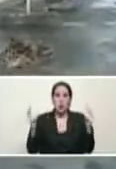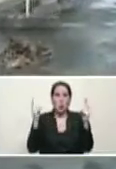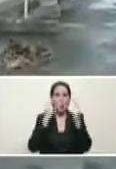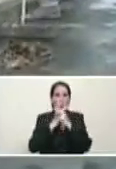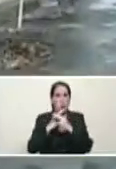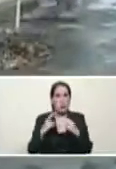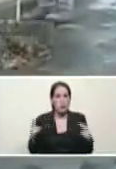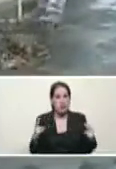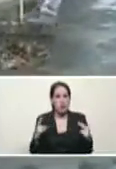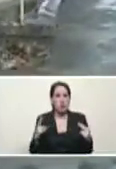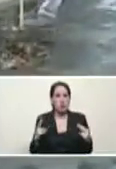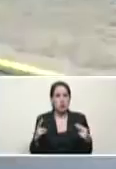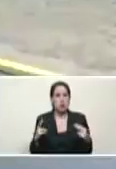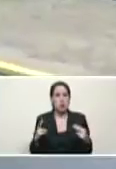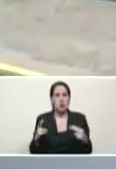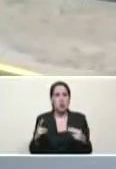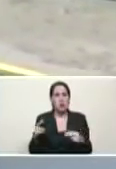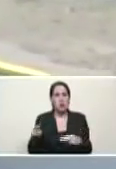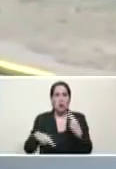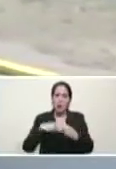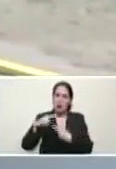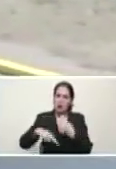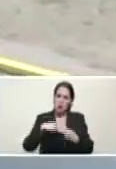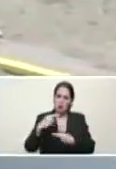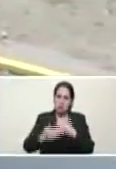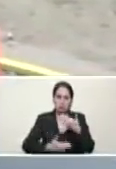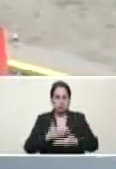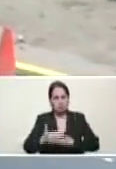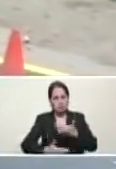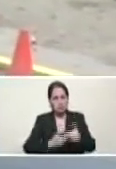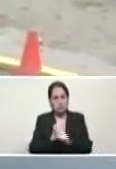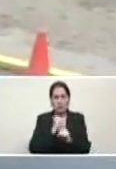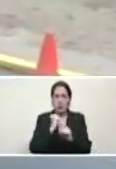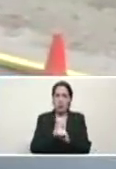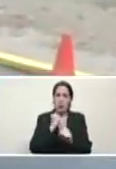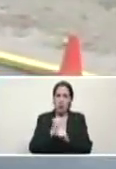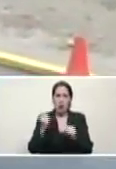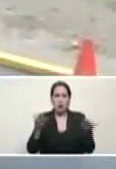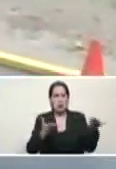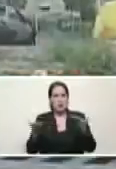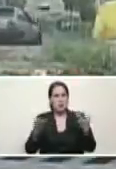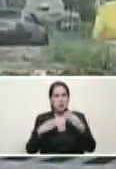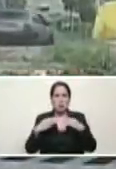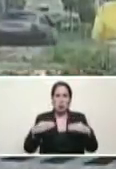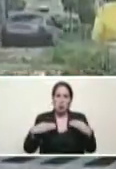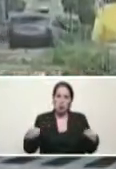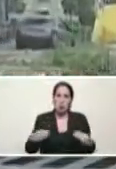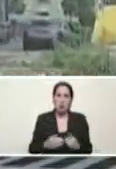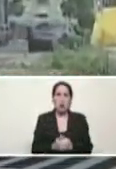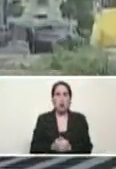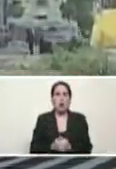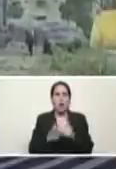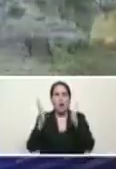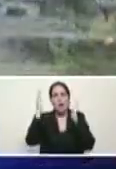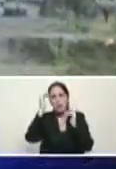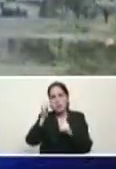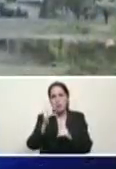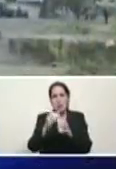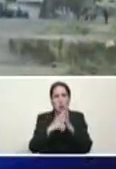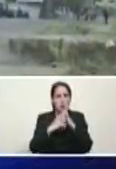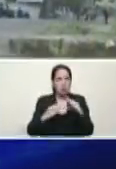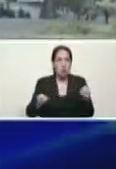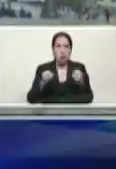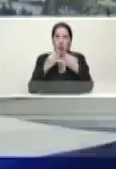y comprometidas con la revolución, seguiremos trabajando en los servicios públicos, seguiremos atendiendo el embellecimiento